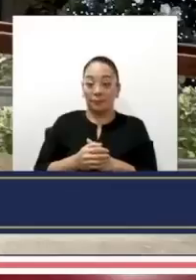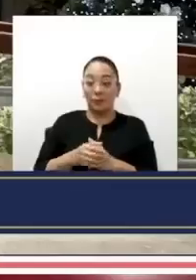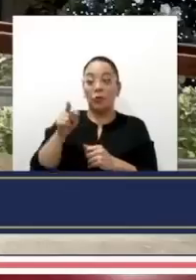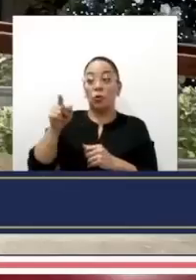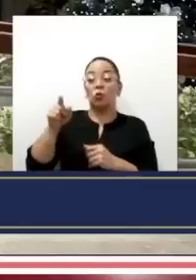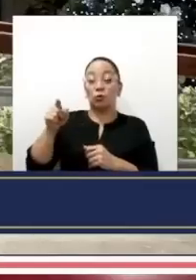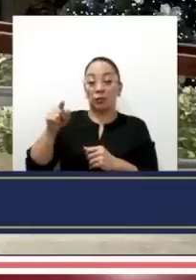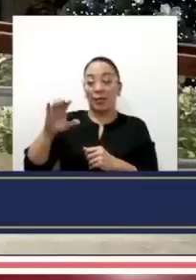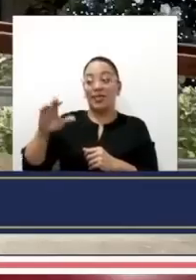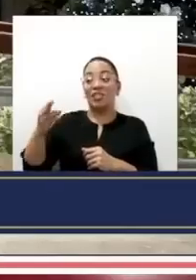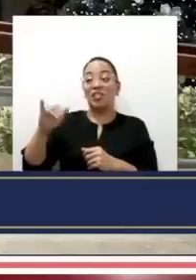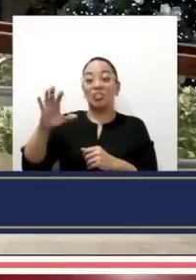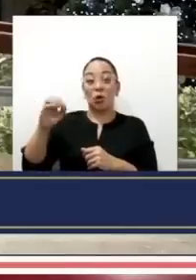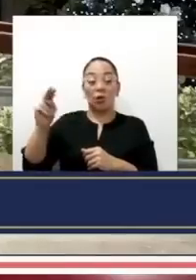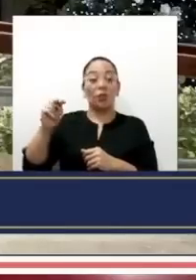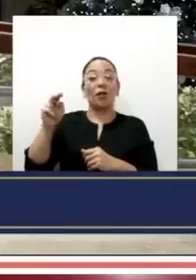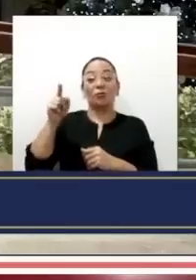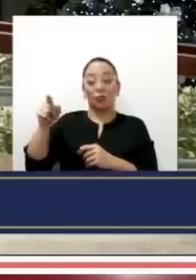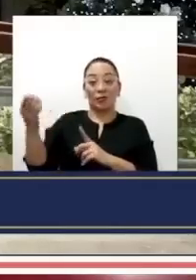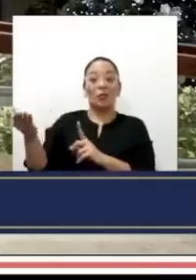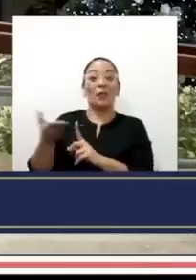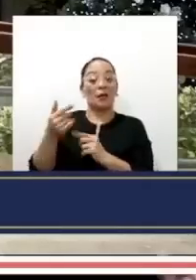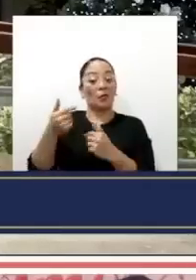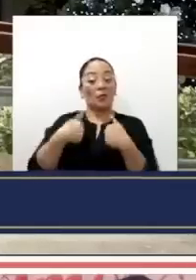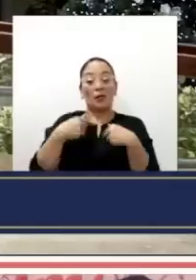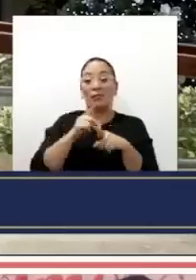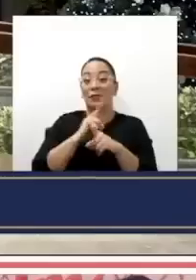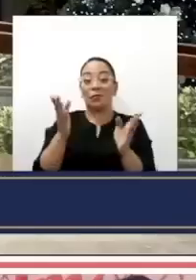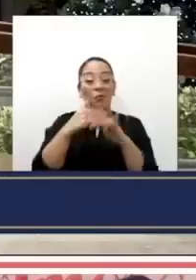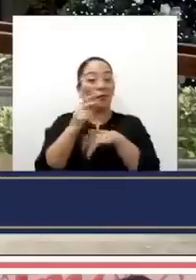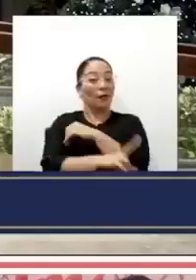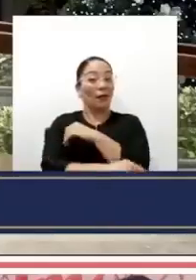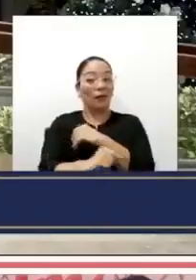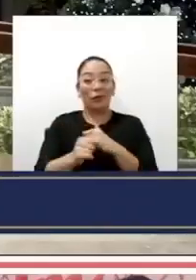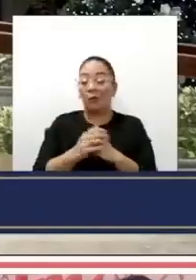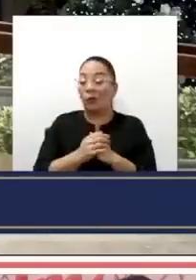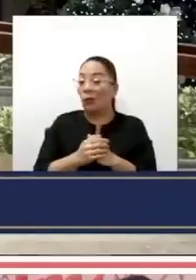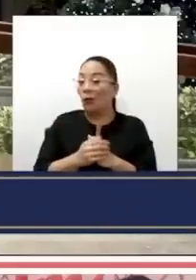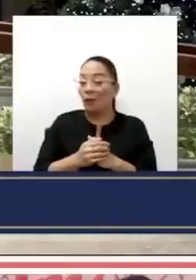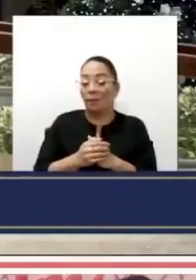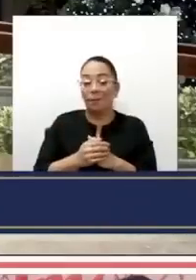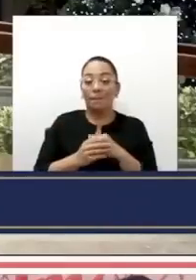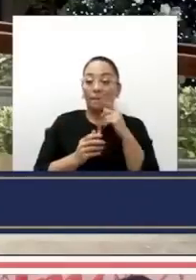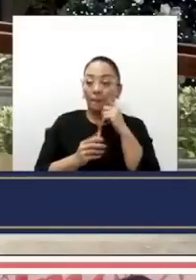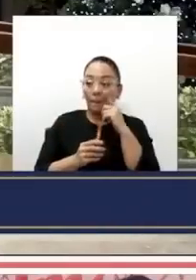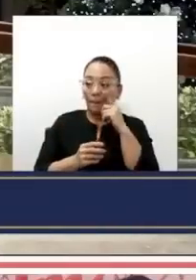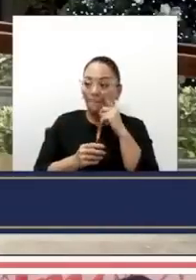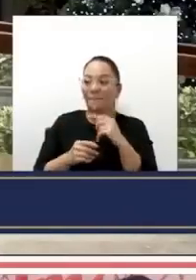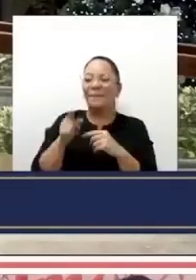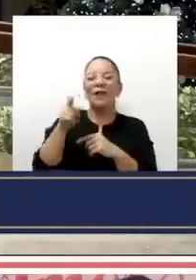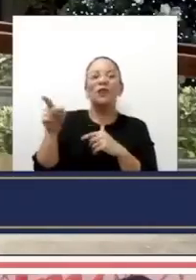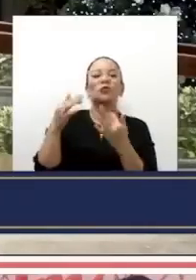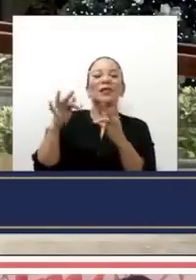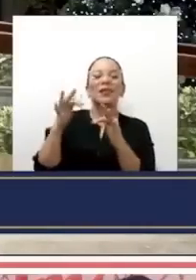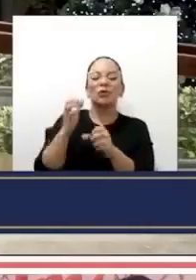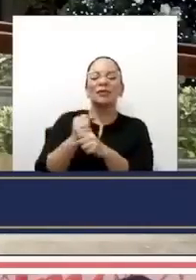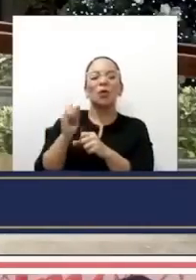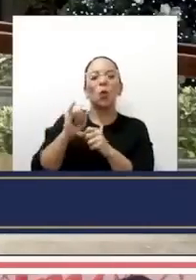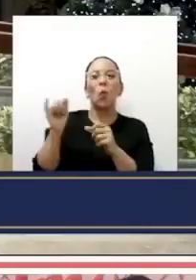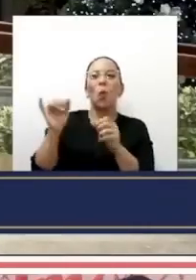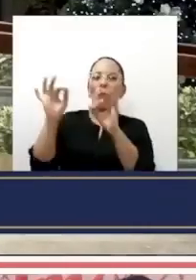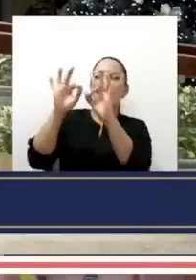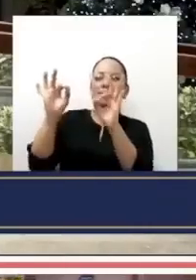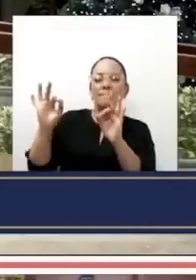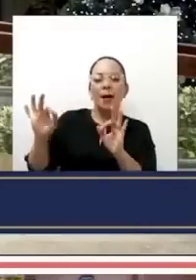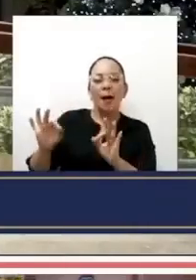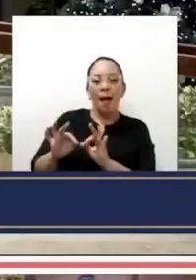no. Ni me van a poder pegar porque no hay delito. Presidente. Entonces se crea lo que están tratando de crear es como una imagen